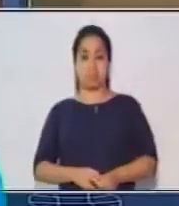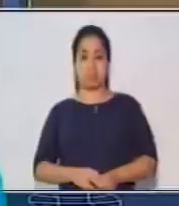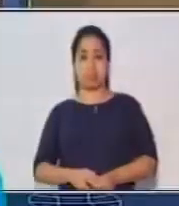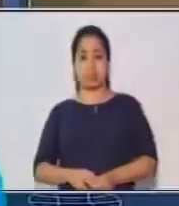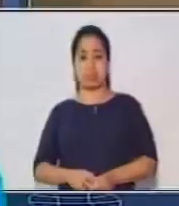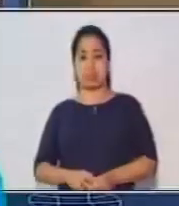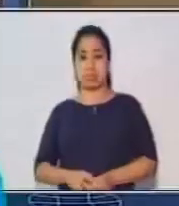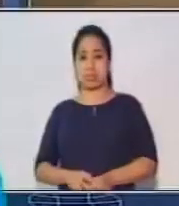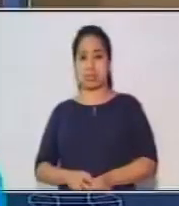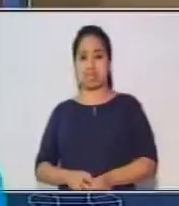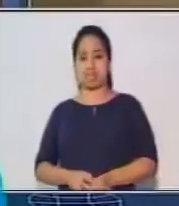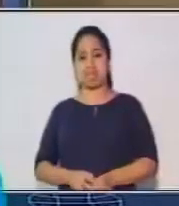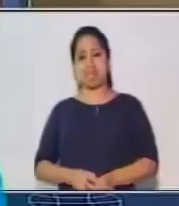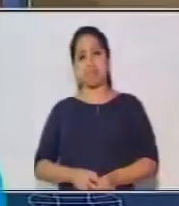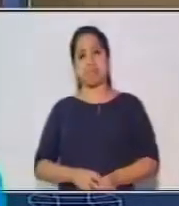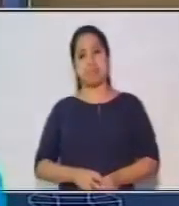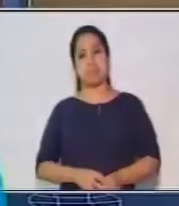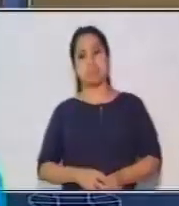¿Sí? Entonces,